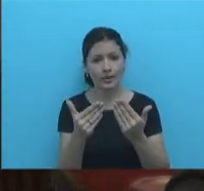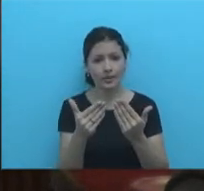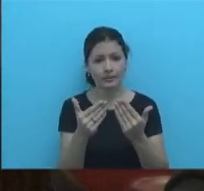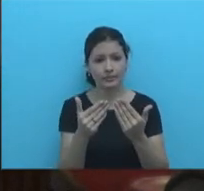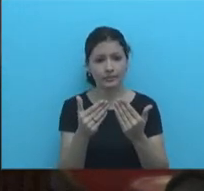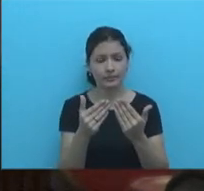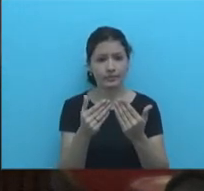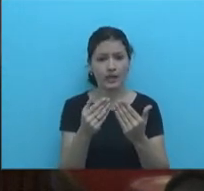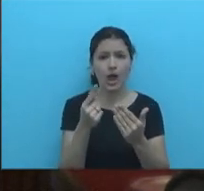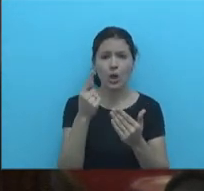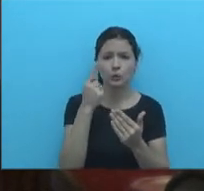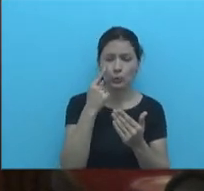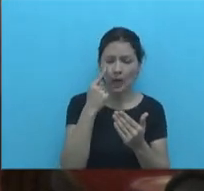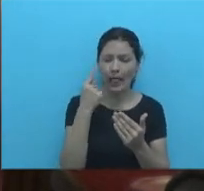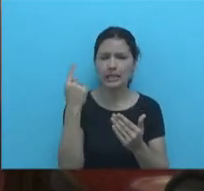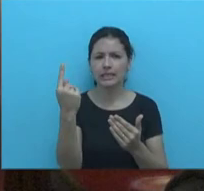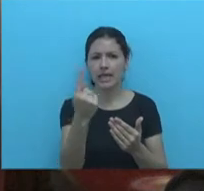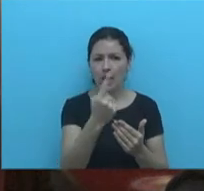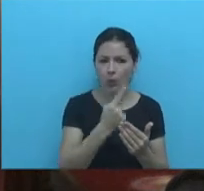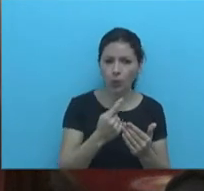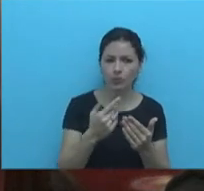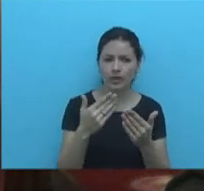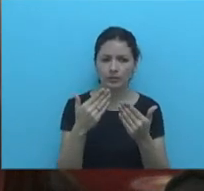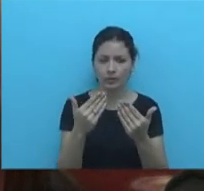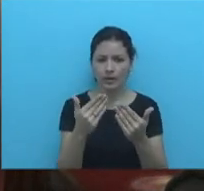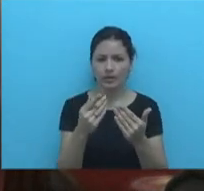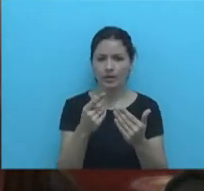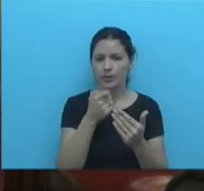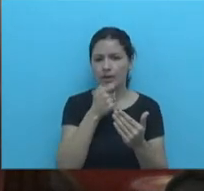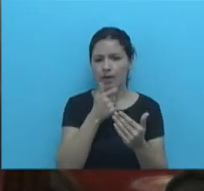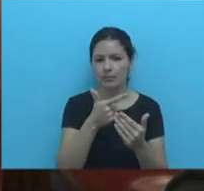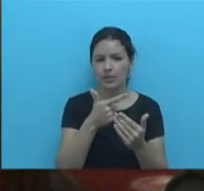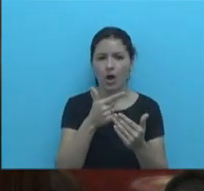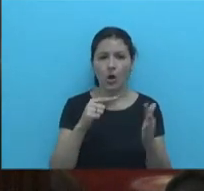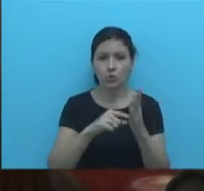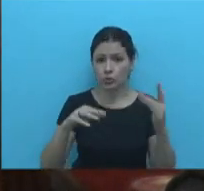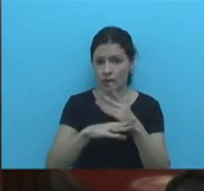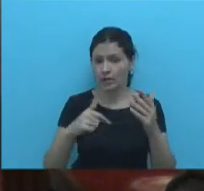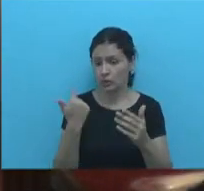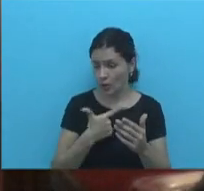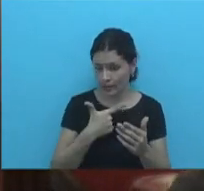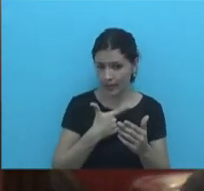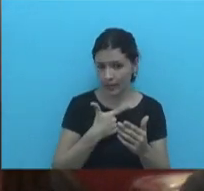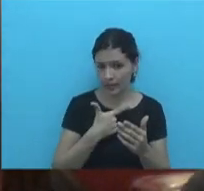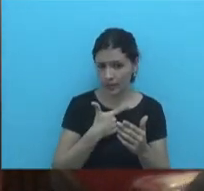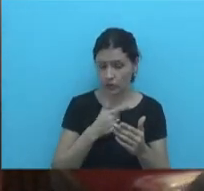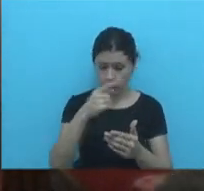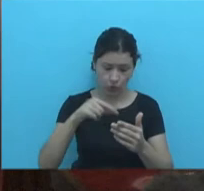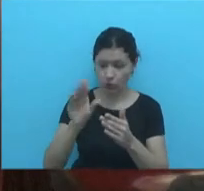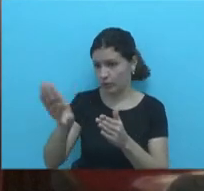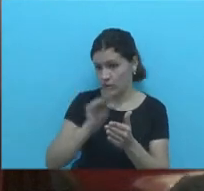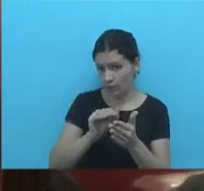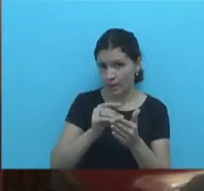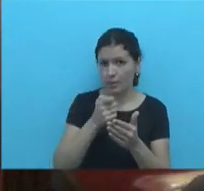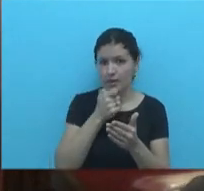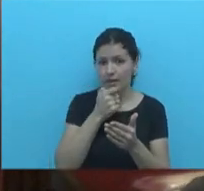cada ciudad puede ver cómo se va a organizar. Tenemos ejemplos en nuestra ciudad, que es en lo que nosotros nos basamos, que los